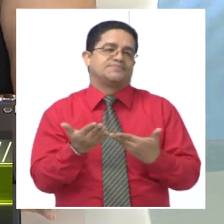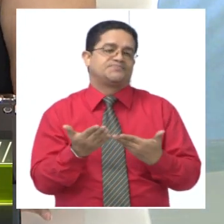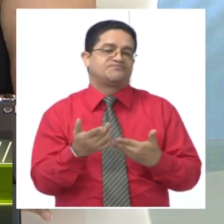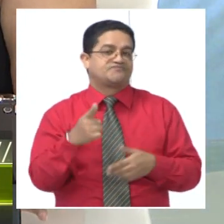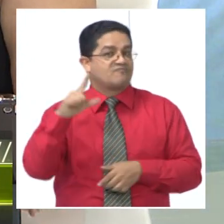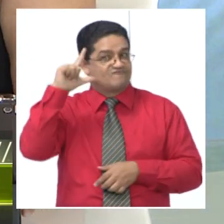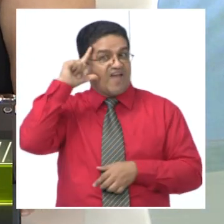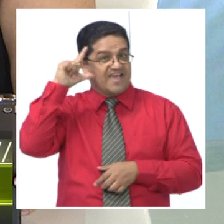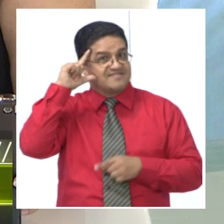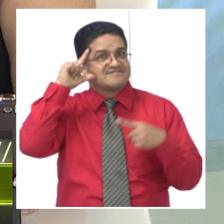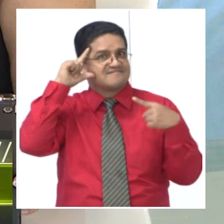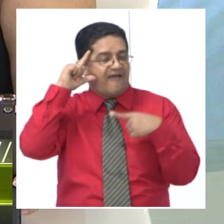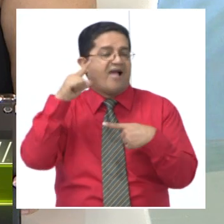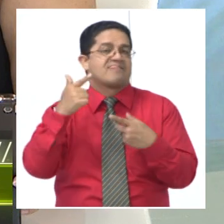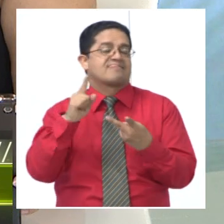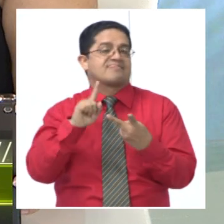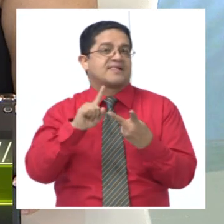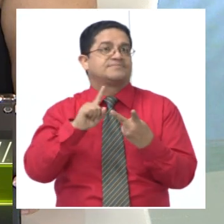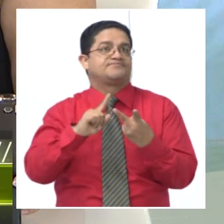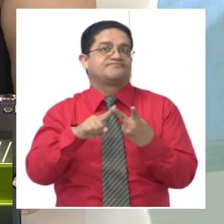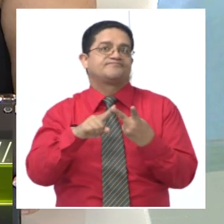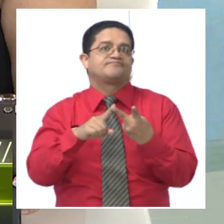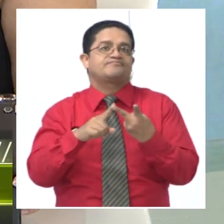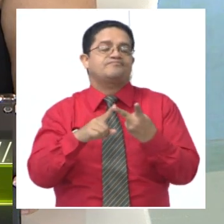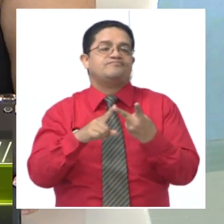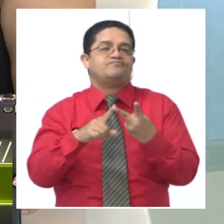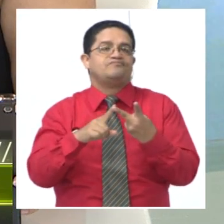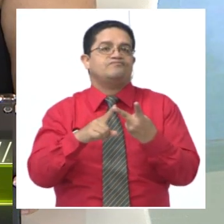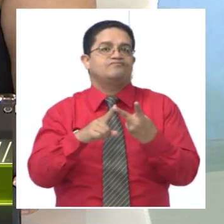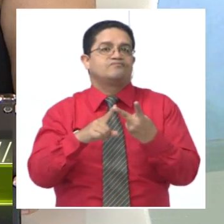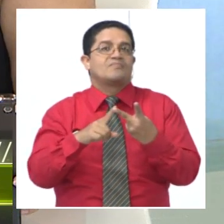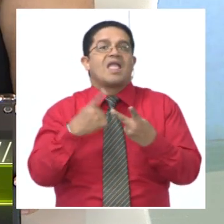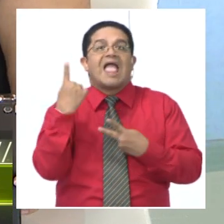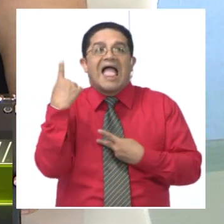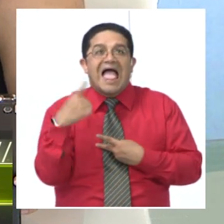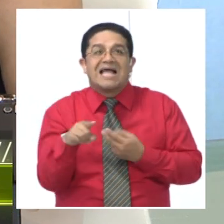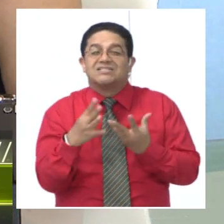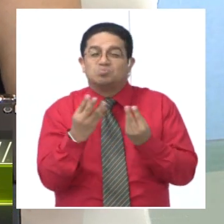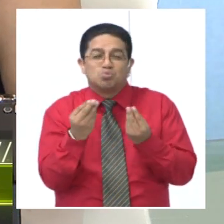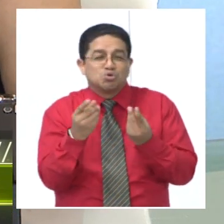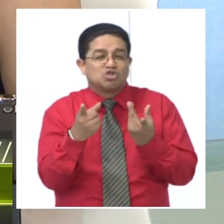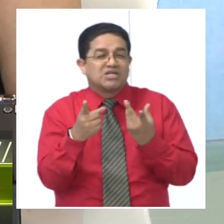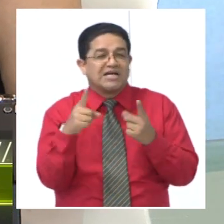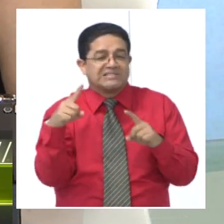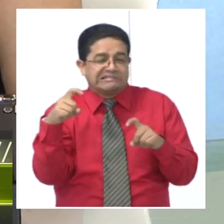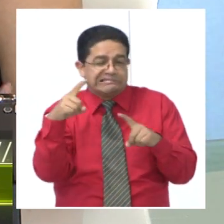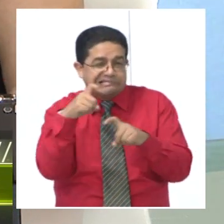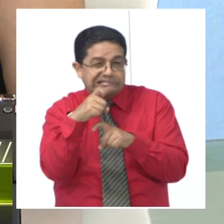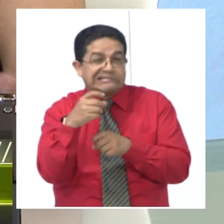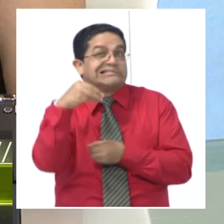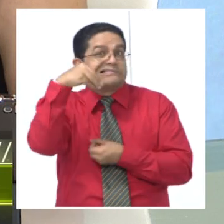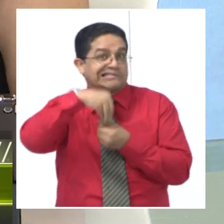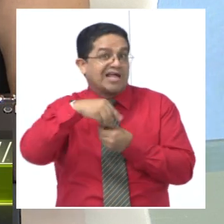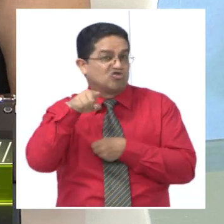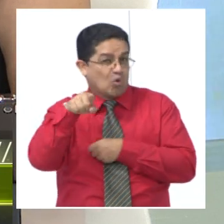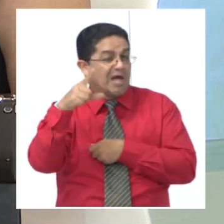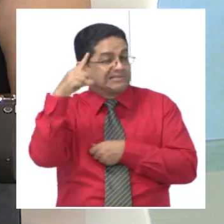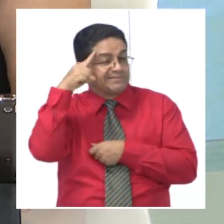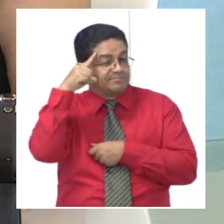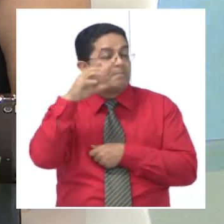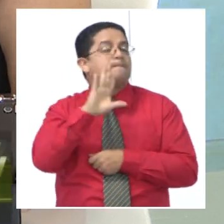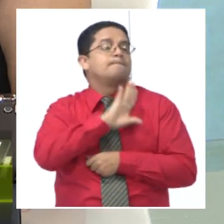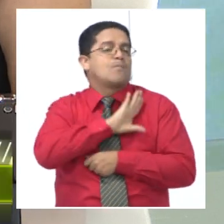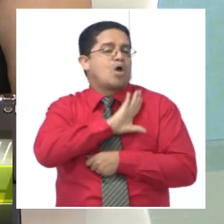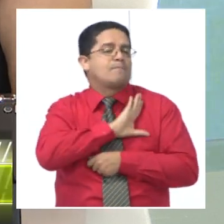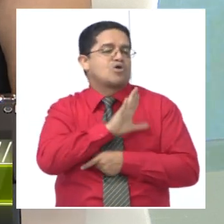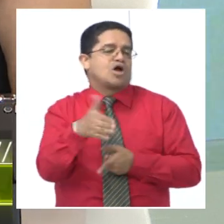sí conjuga y sí se tratan muchas bacterias que están presentes allí, que son propias de